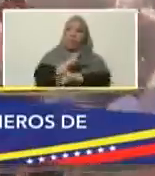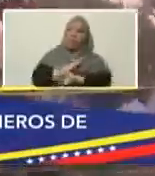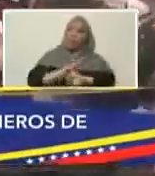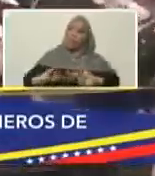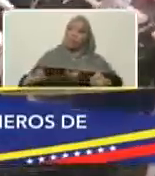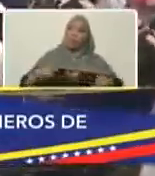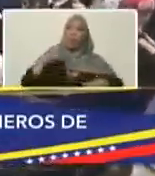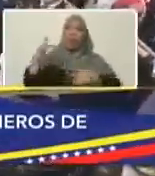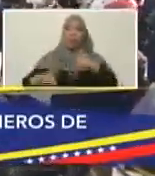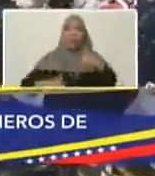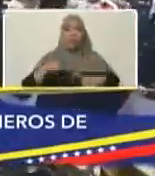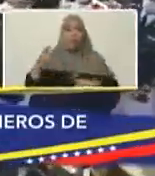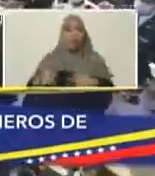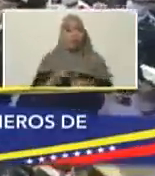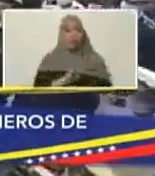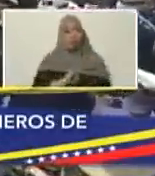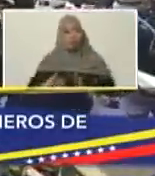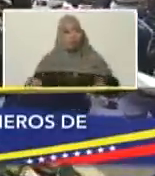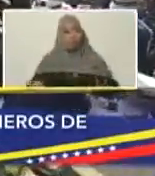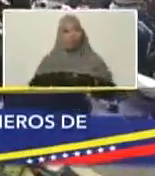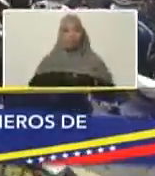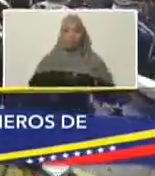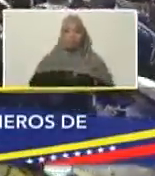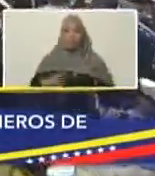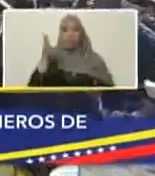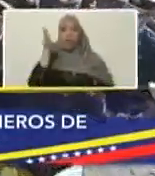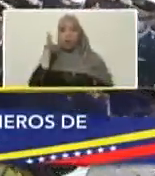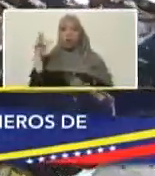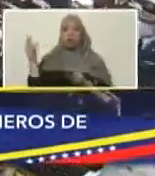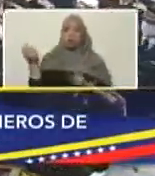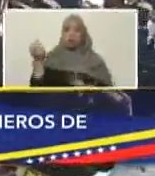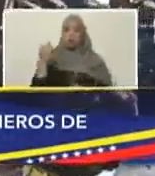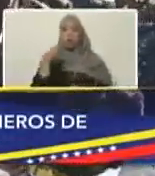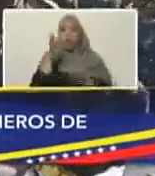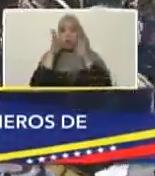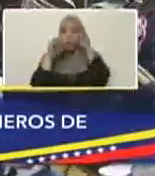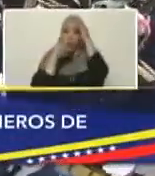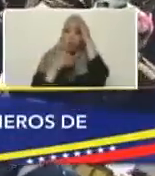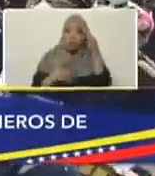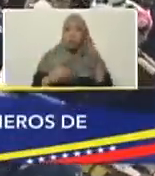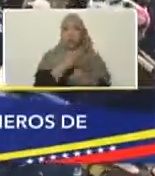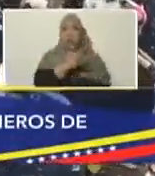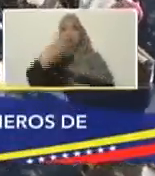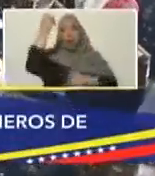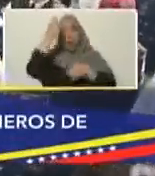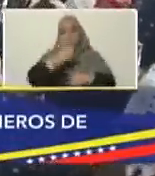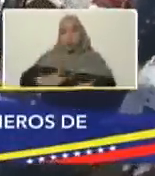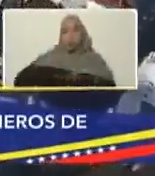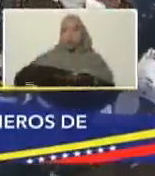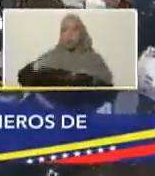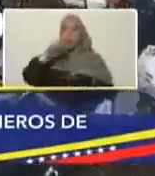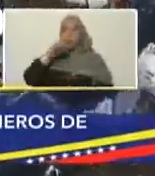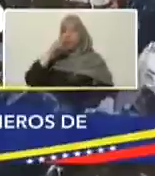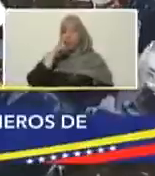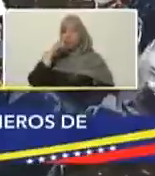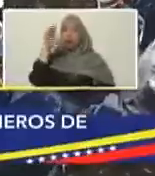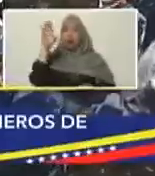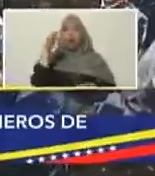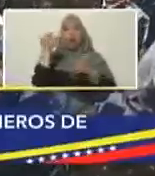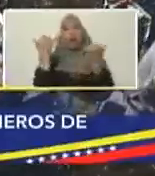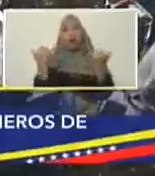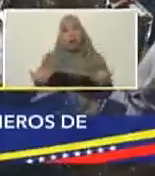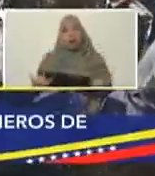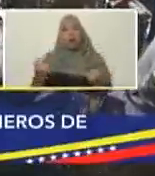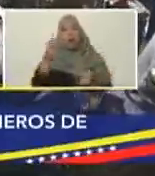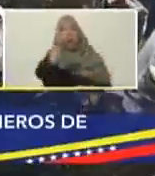Han sido precisamente las palabras del presidente constitucional de la República Bolivariana de Venezuela como parte de este juramento ante la